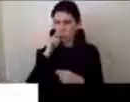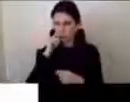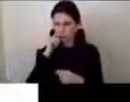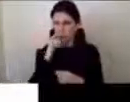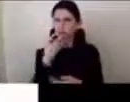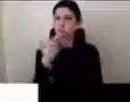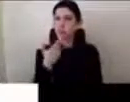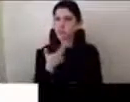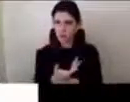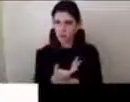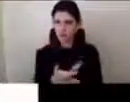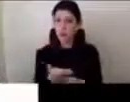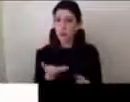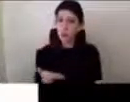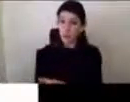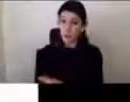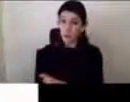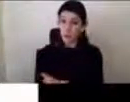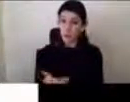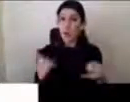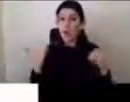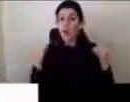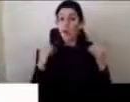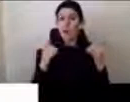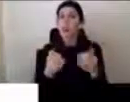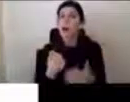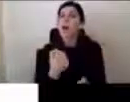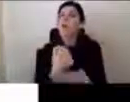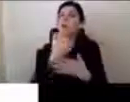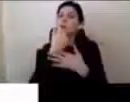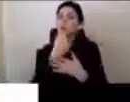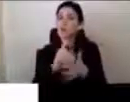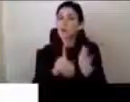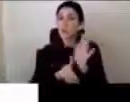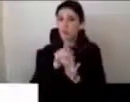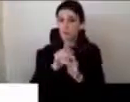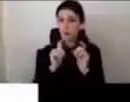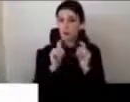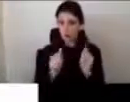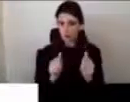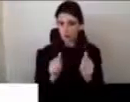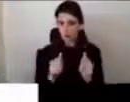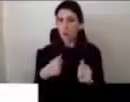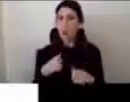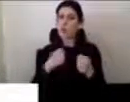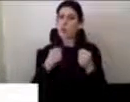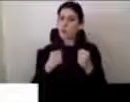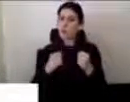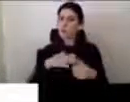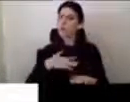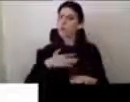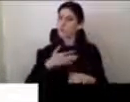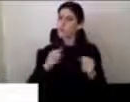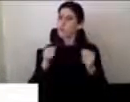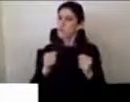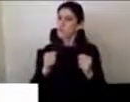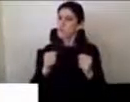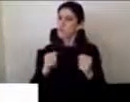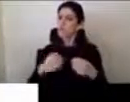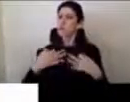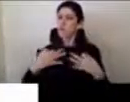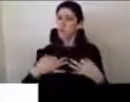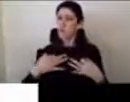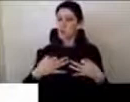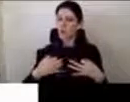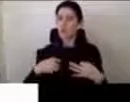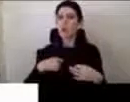contribuyen al desarrollo de competencias, generando seguridad en sí mismos para que las personas sean más resolutivas y